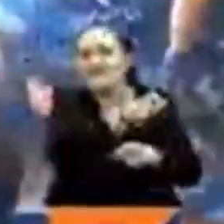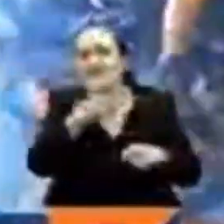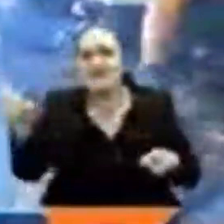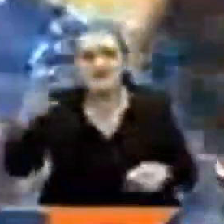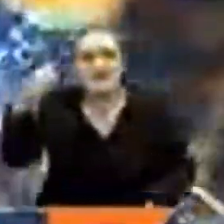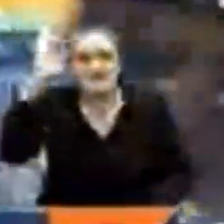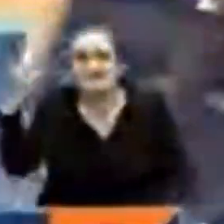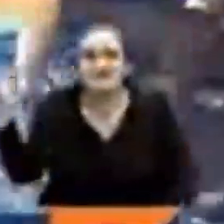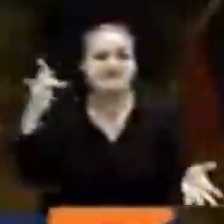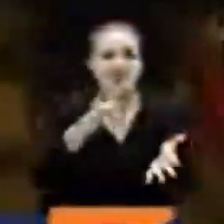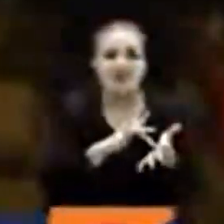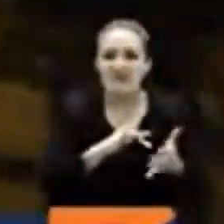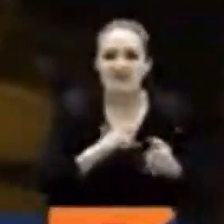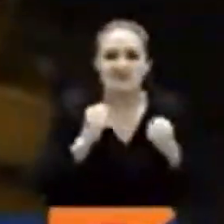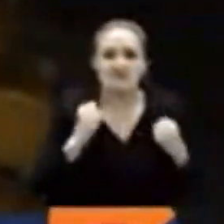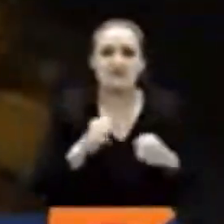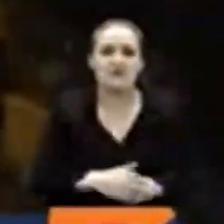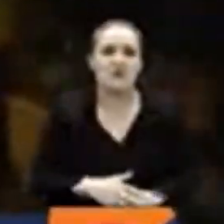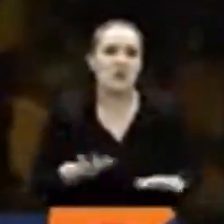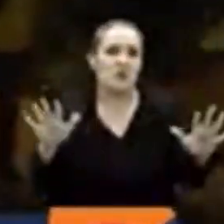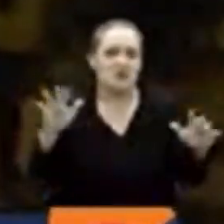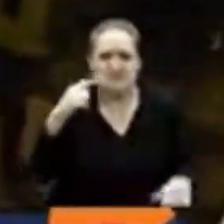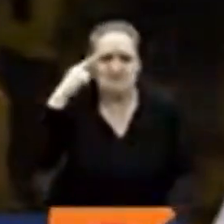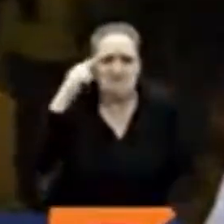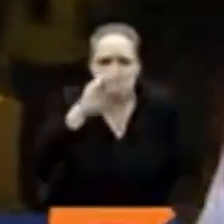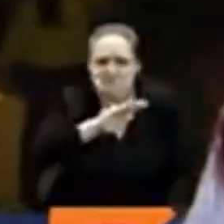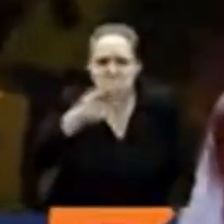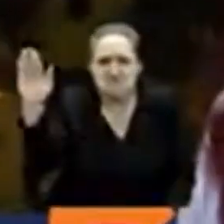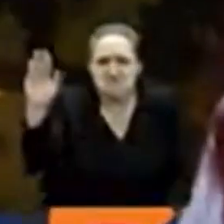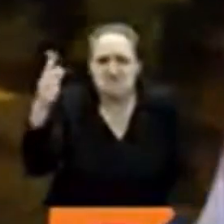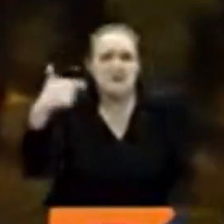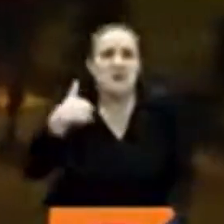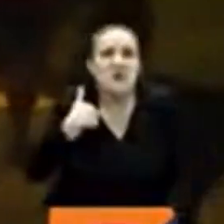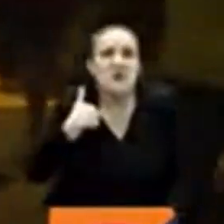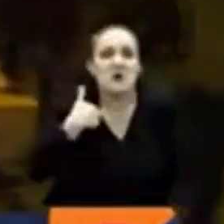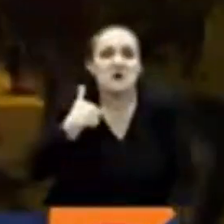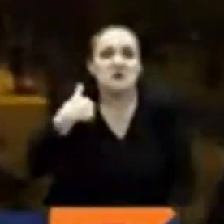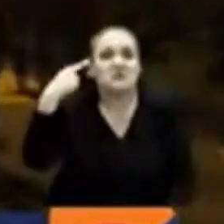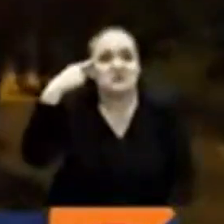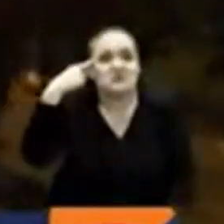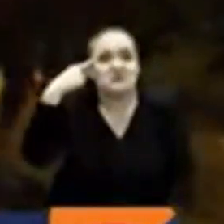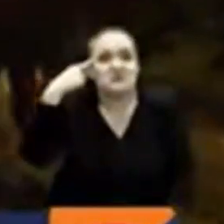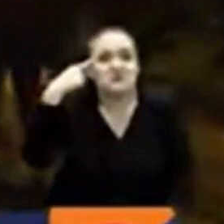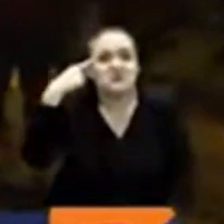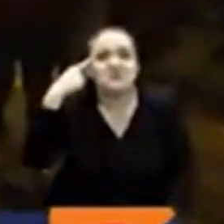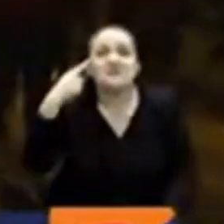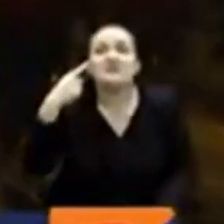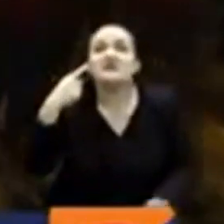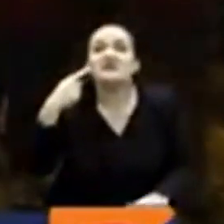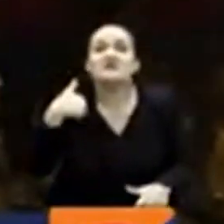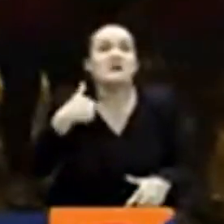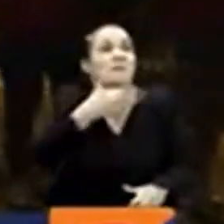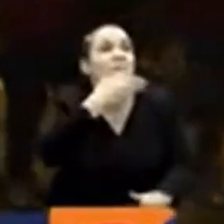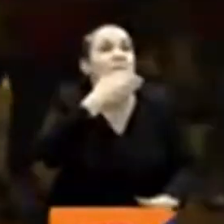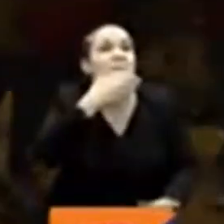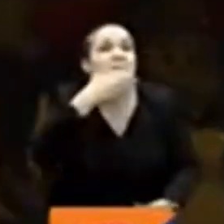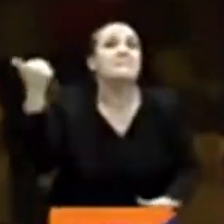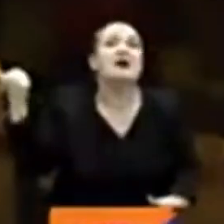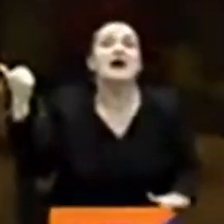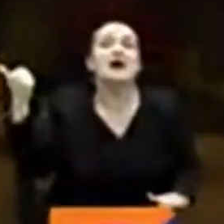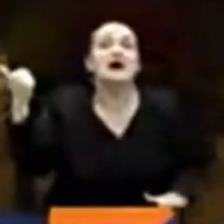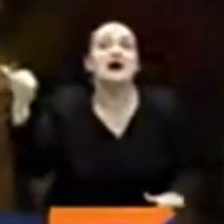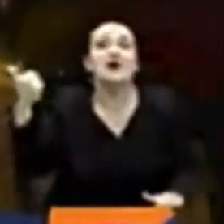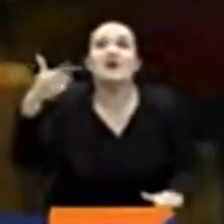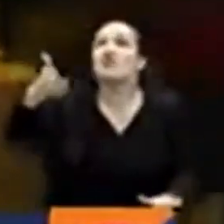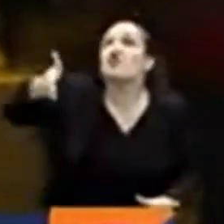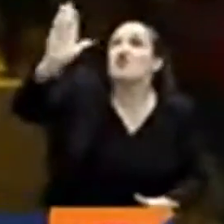llegar a ver este momento. No me imaginé. Yo creo que era el mayor premio antes de elegir yo mi Dios de